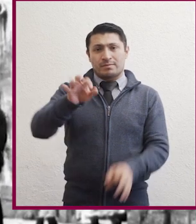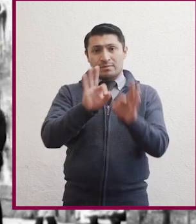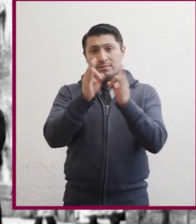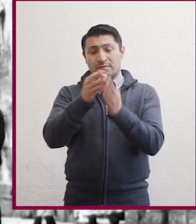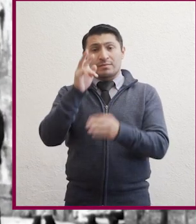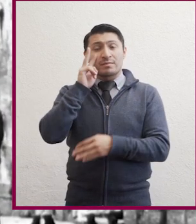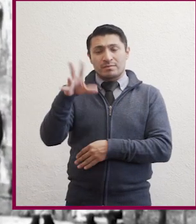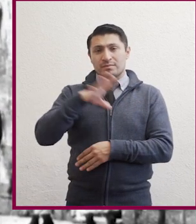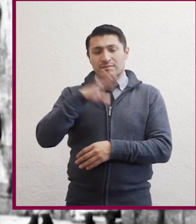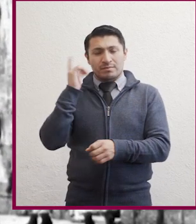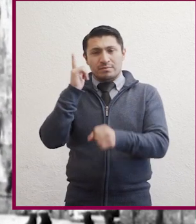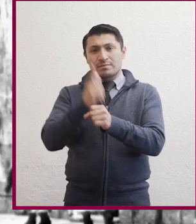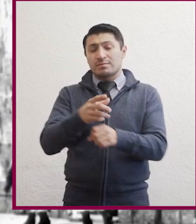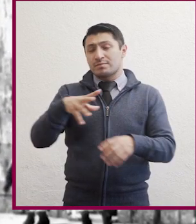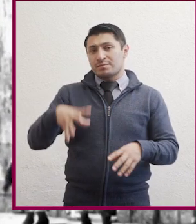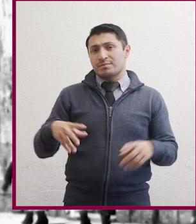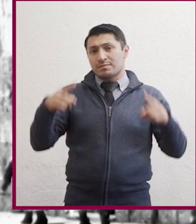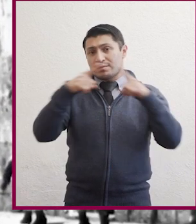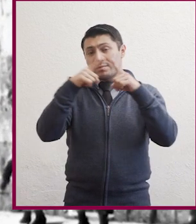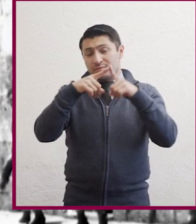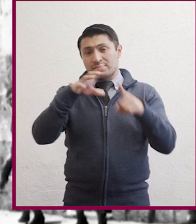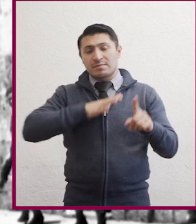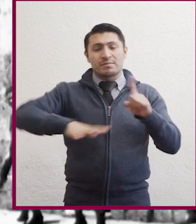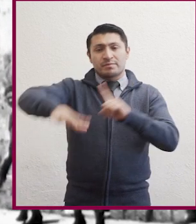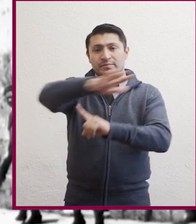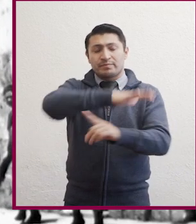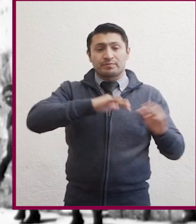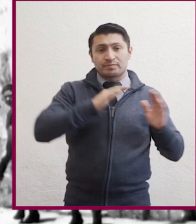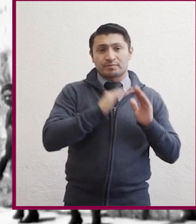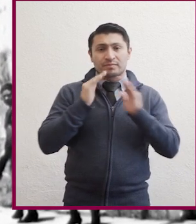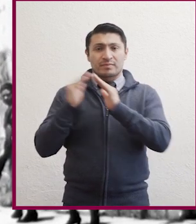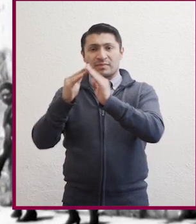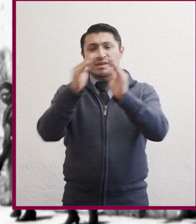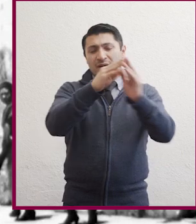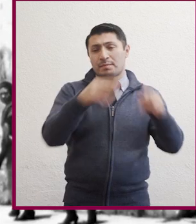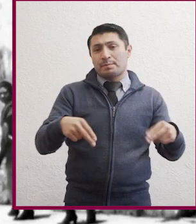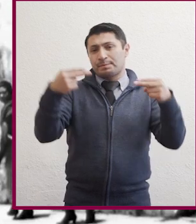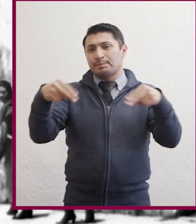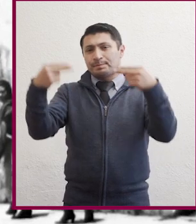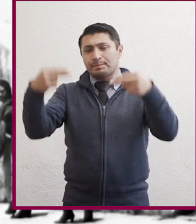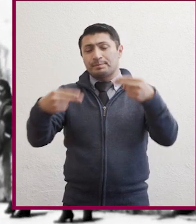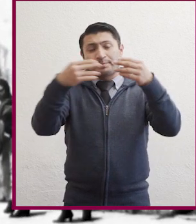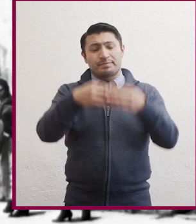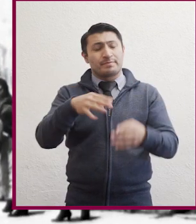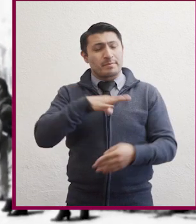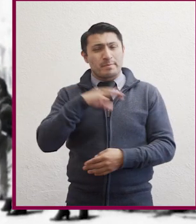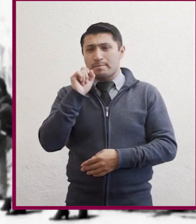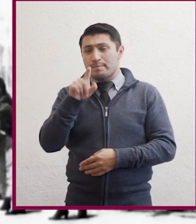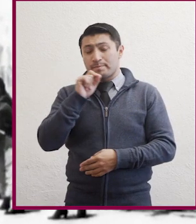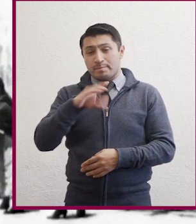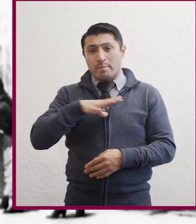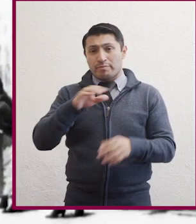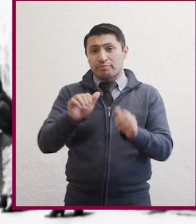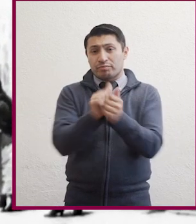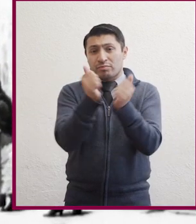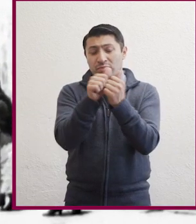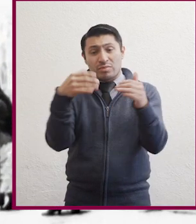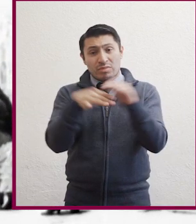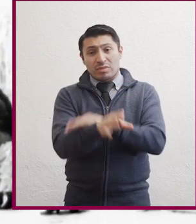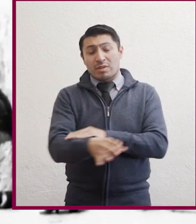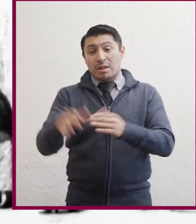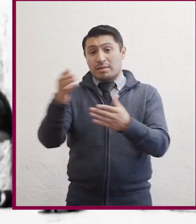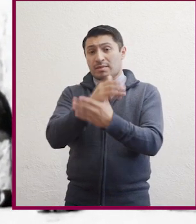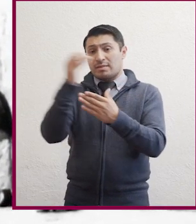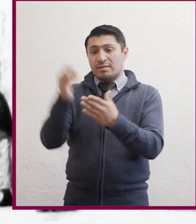En otra vista se puede notar que este templo estaba rodeado de casas y de locales comerciales, entre ellos una